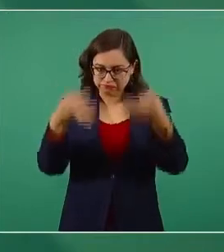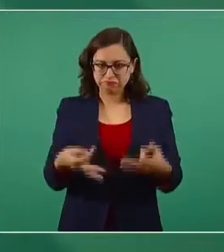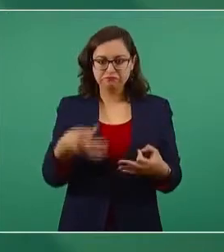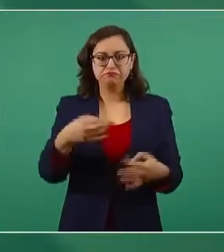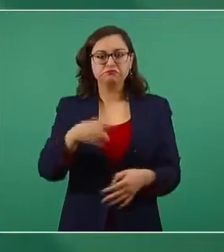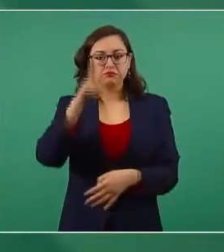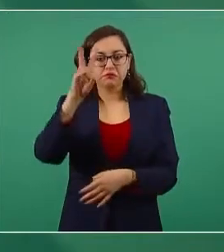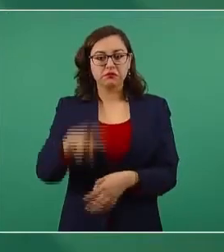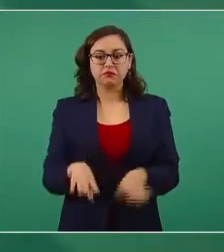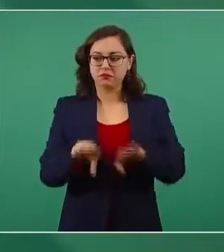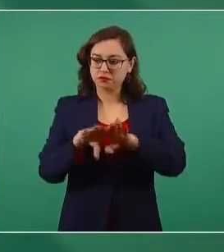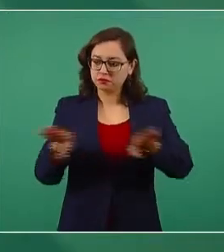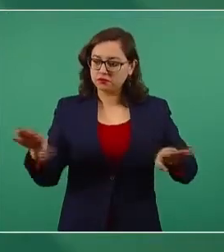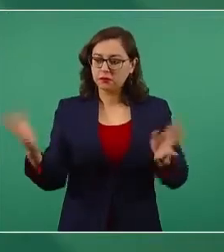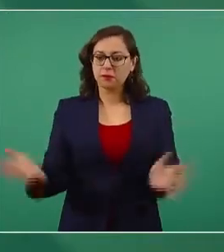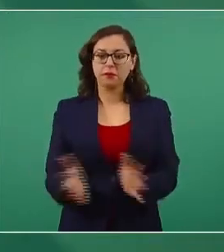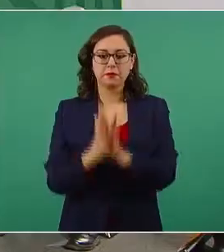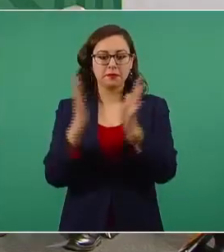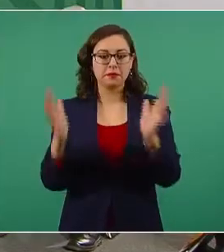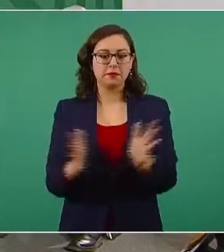auténticamente democrático.